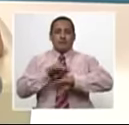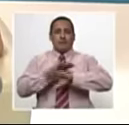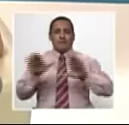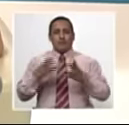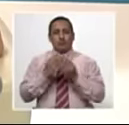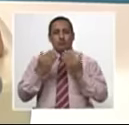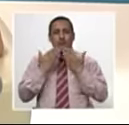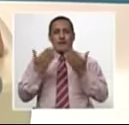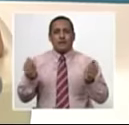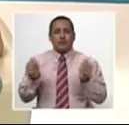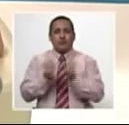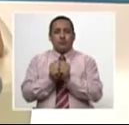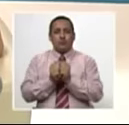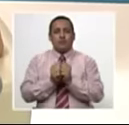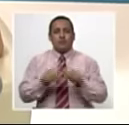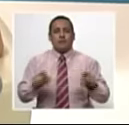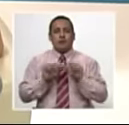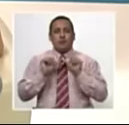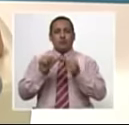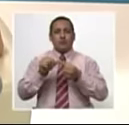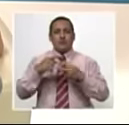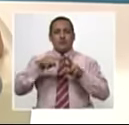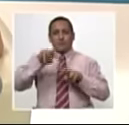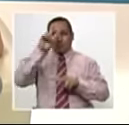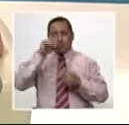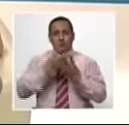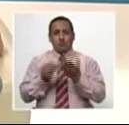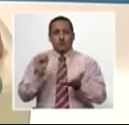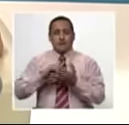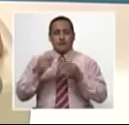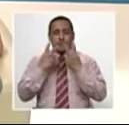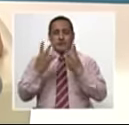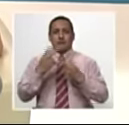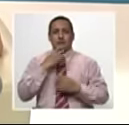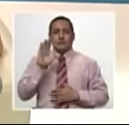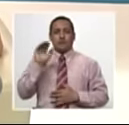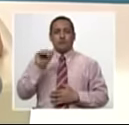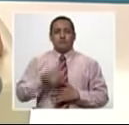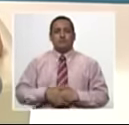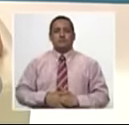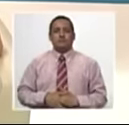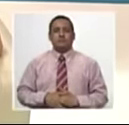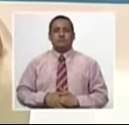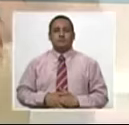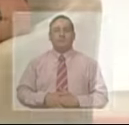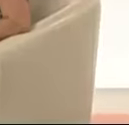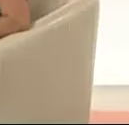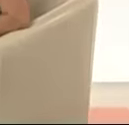Gracias por haber estado con nosotros. Continúe en TV Perú. Mucho más que ver. Chau, chau.